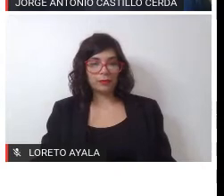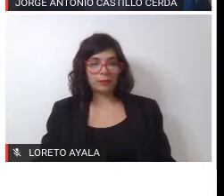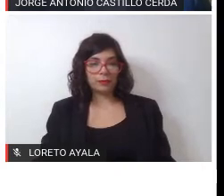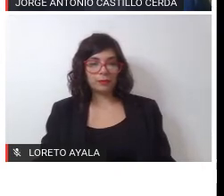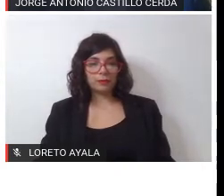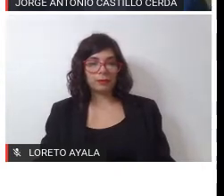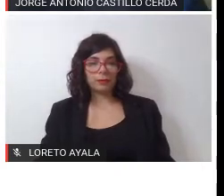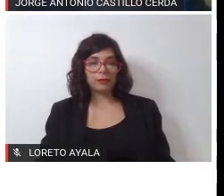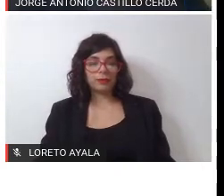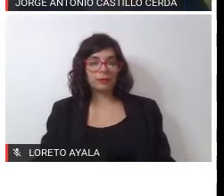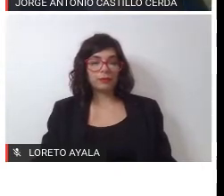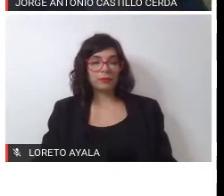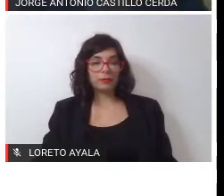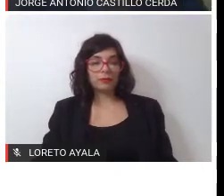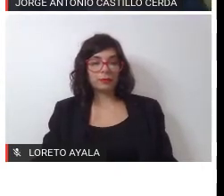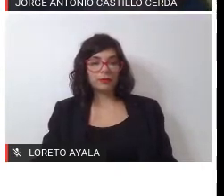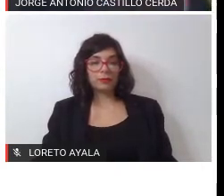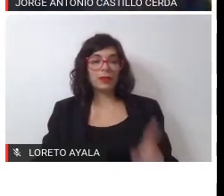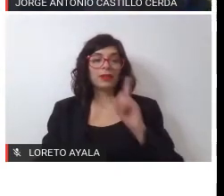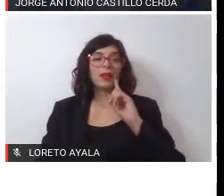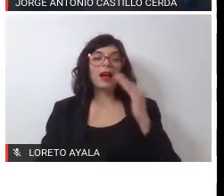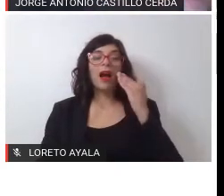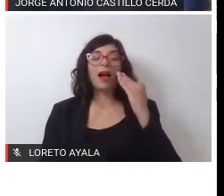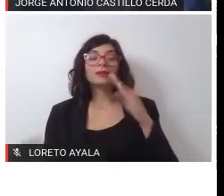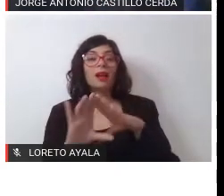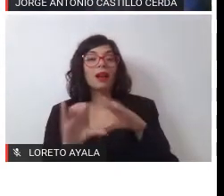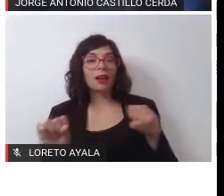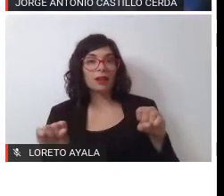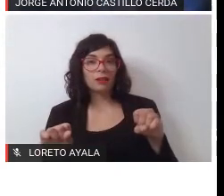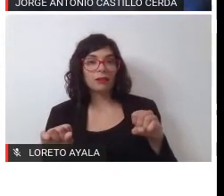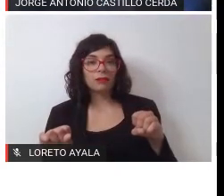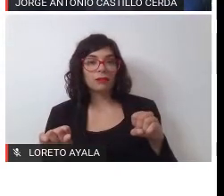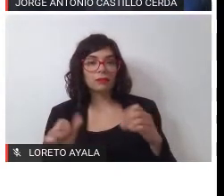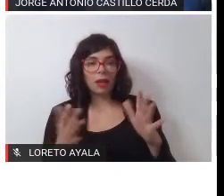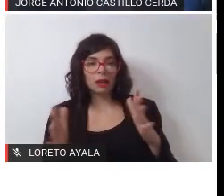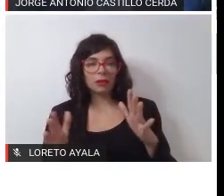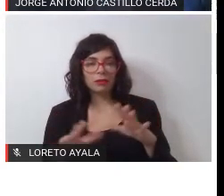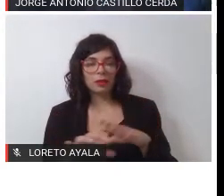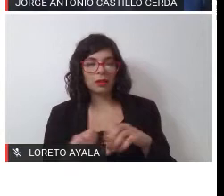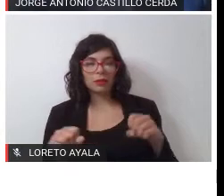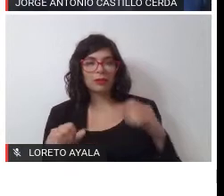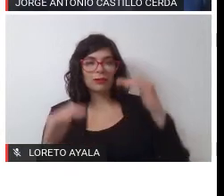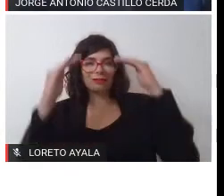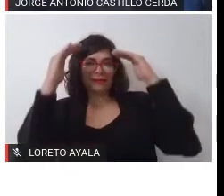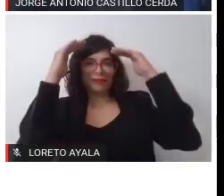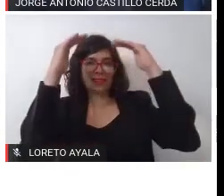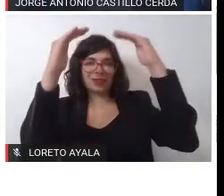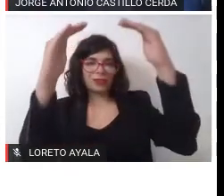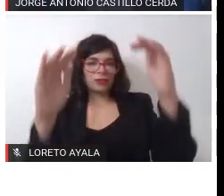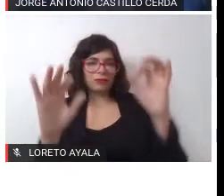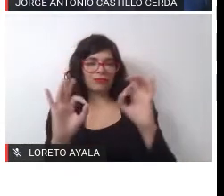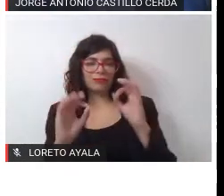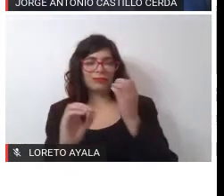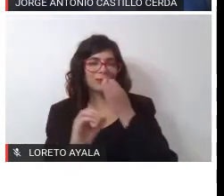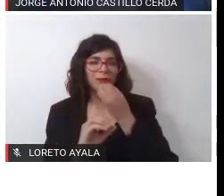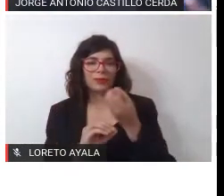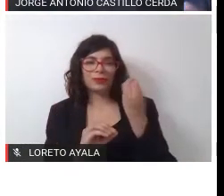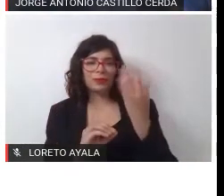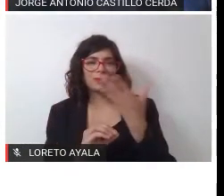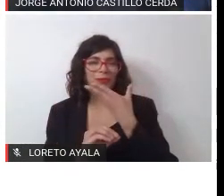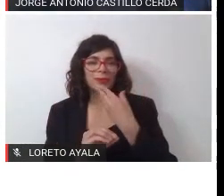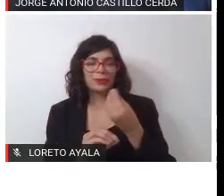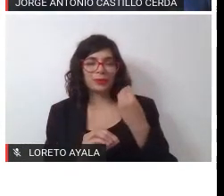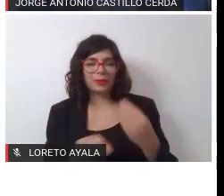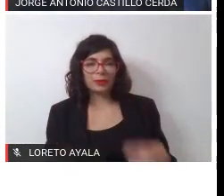y ya tiene casi terminado, entiendo que ya está terminado, su techado precioso también